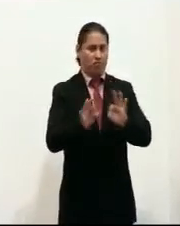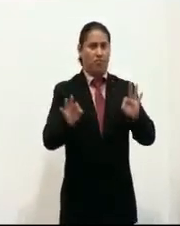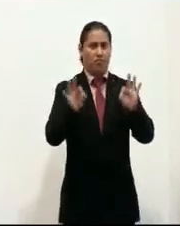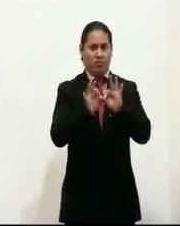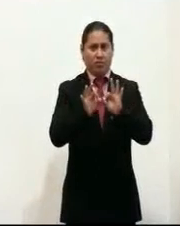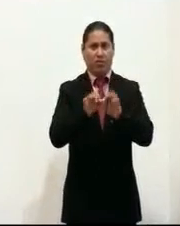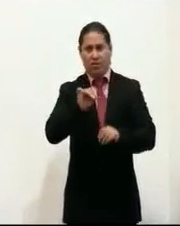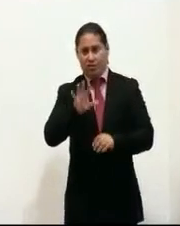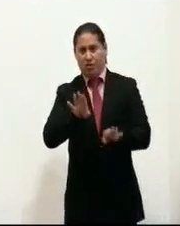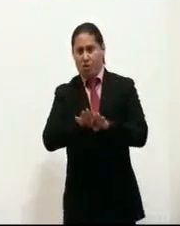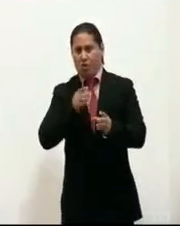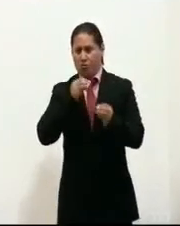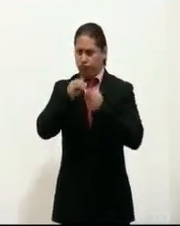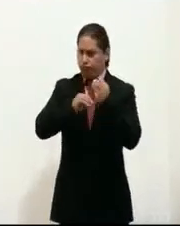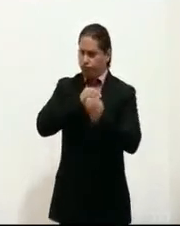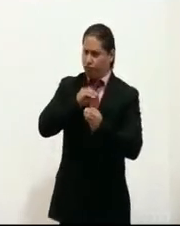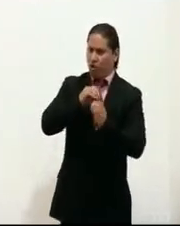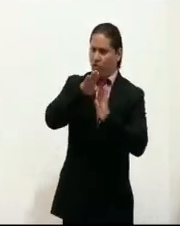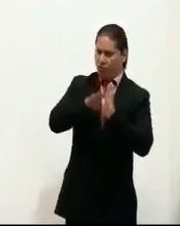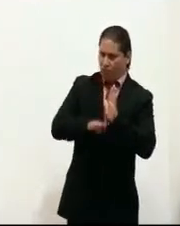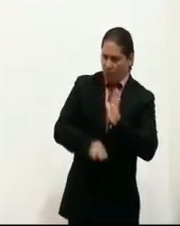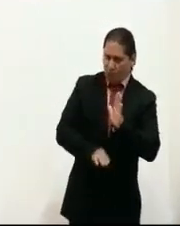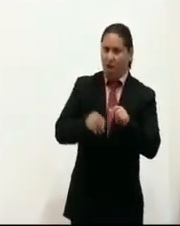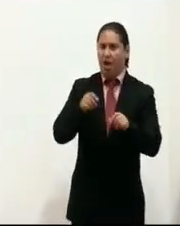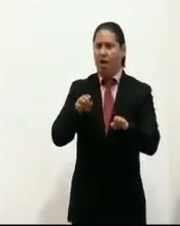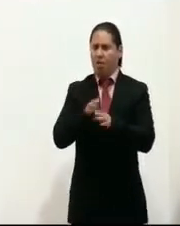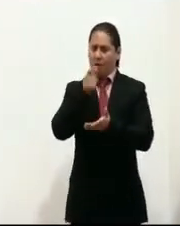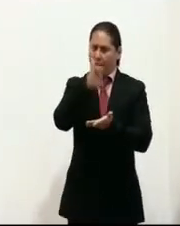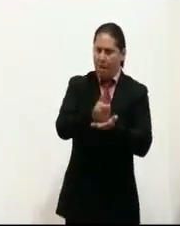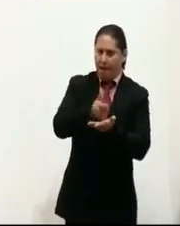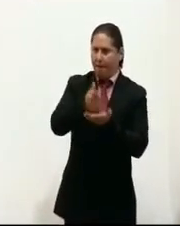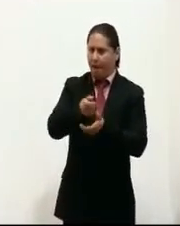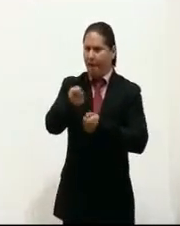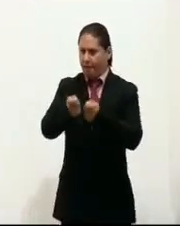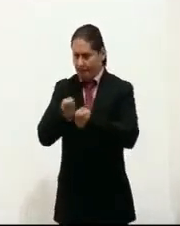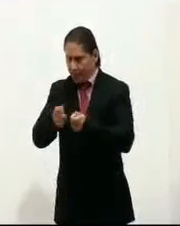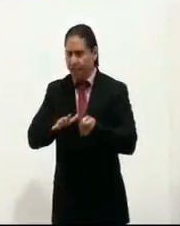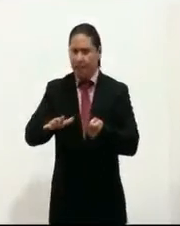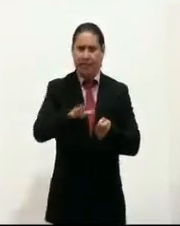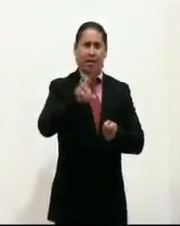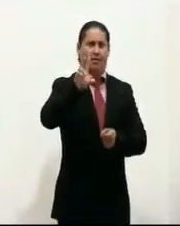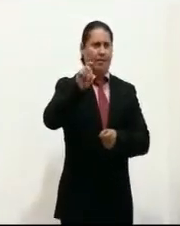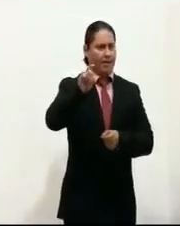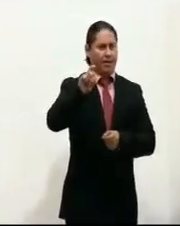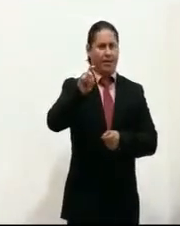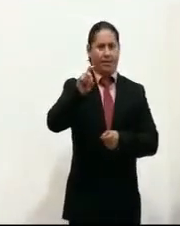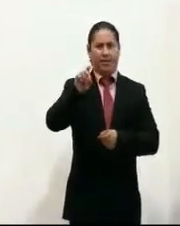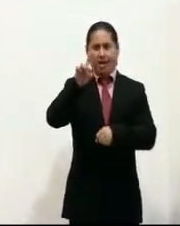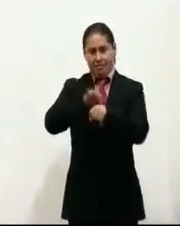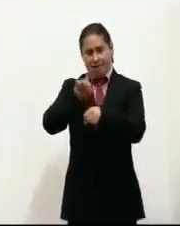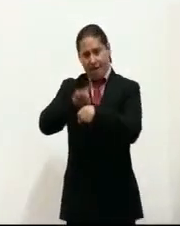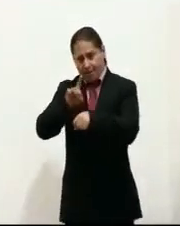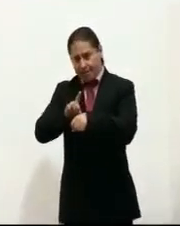de la reforma a discusión, es la reducción del plazo para el pago a proveedores, que actualmente es de 30 días